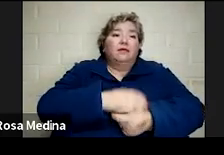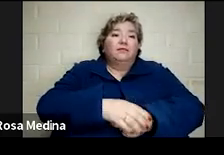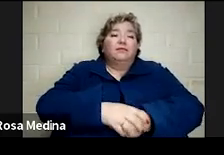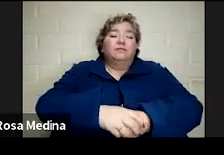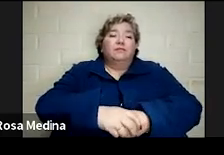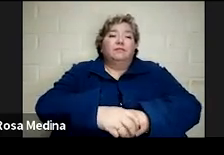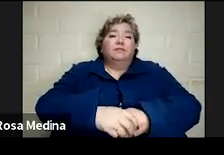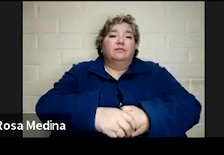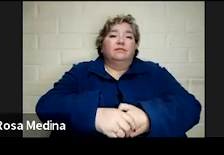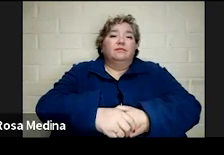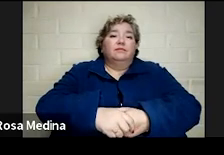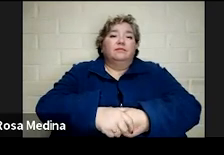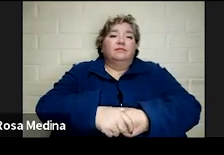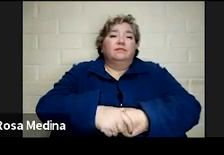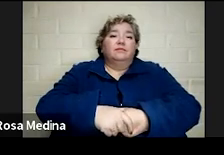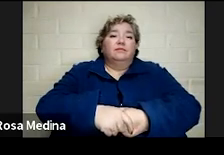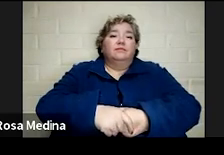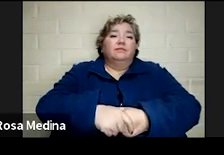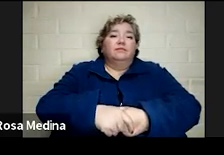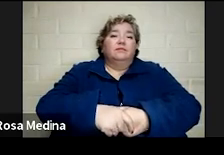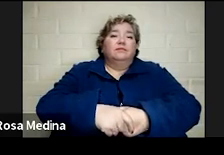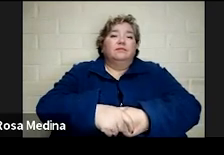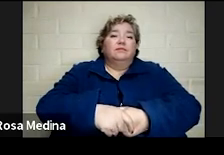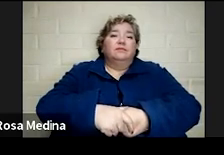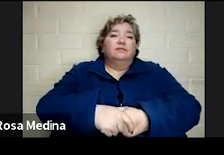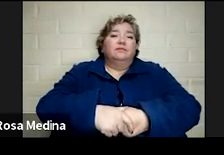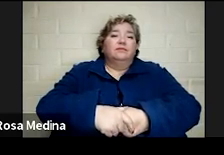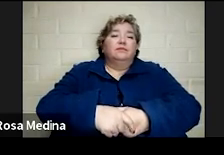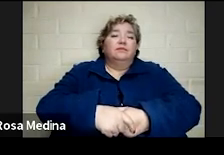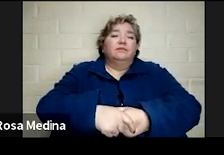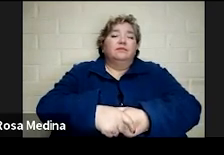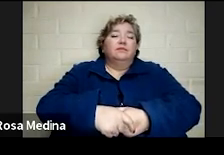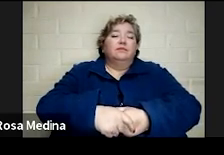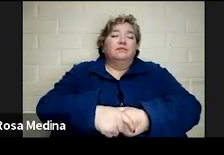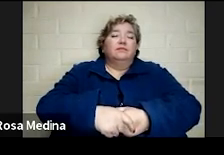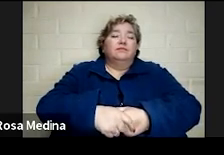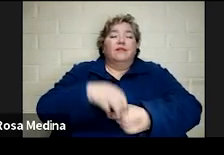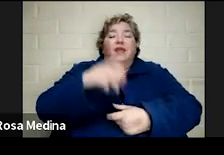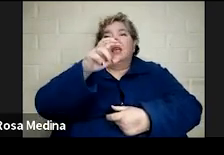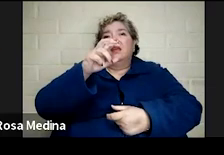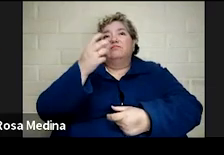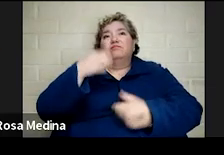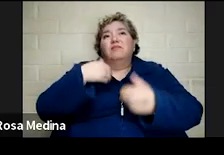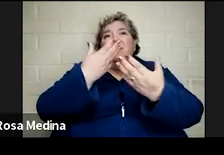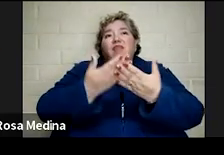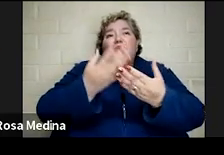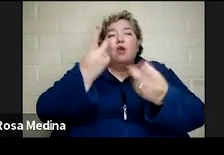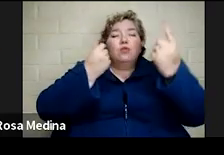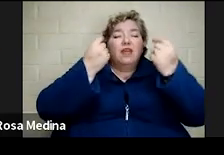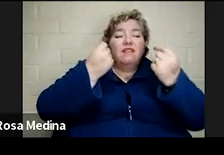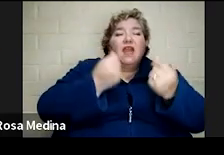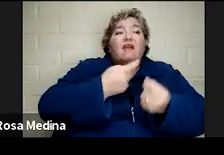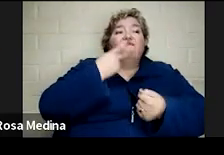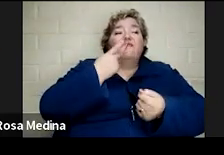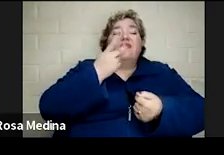perdón, en el lenguaje ya empiezan a desarrollar una mejor fluidez verbal y no verbal, aumenta el vocabulario, empiezan los